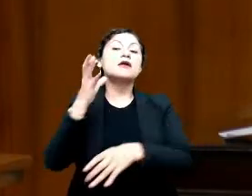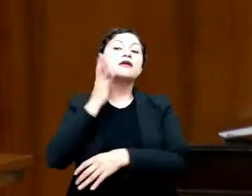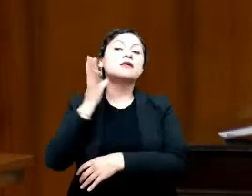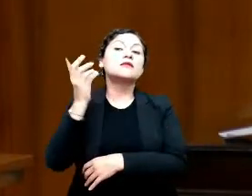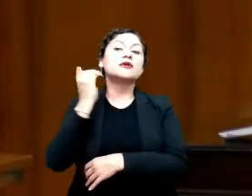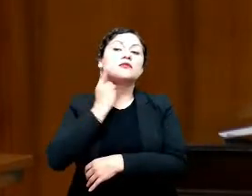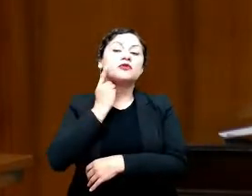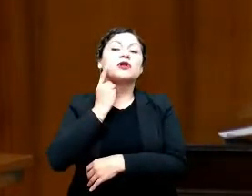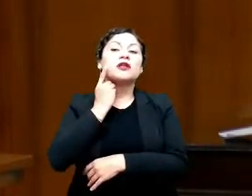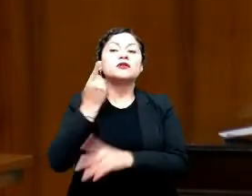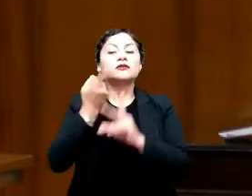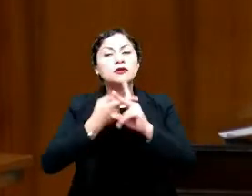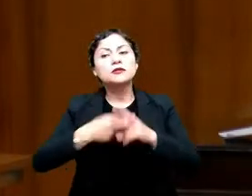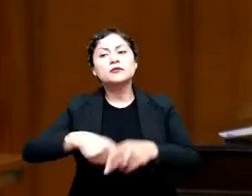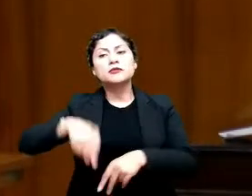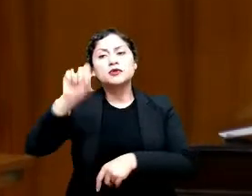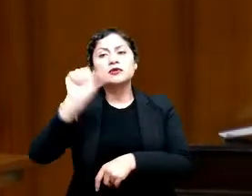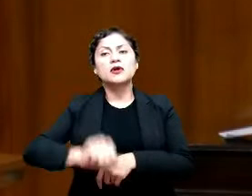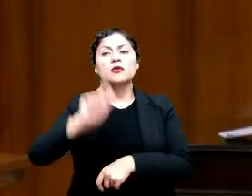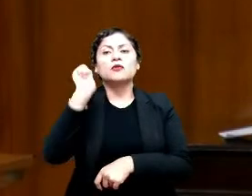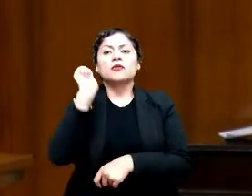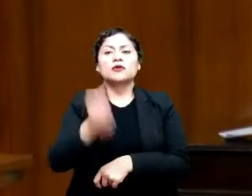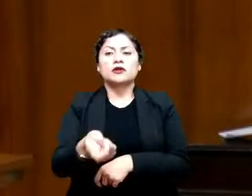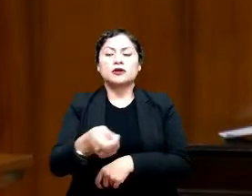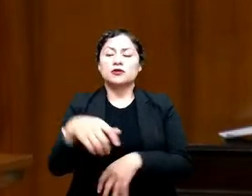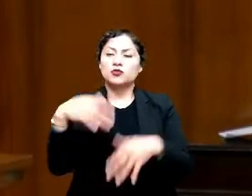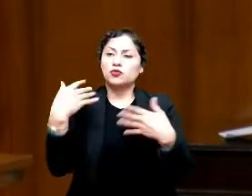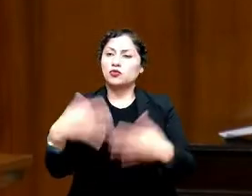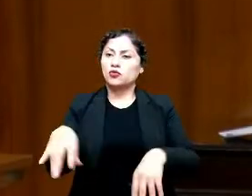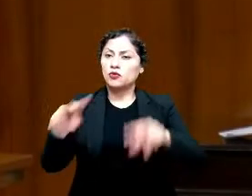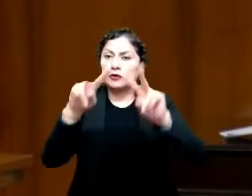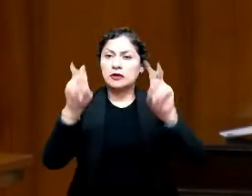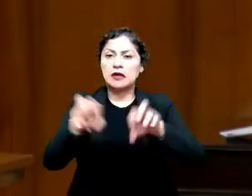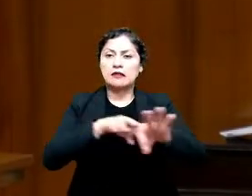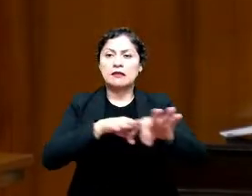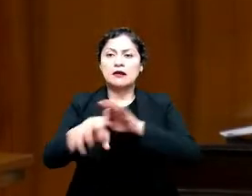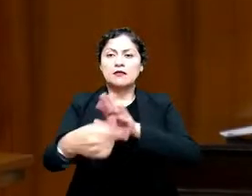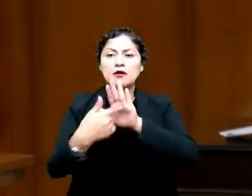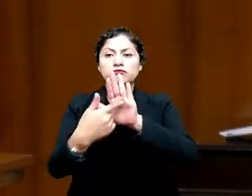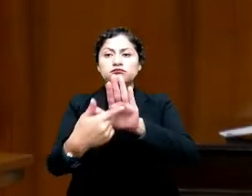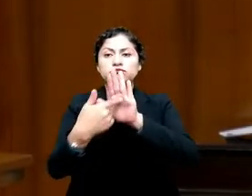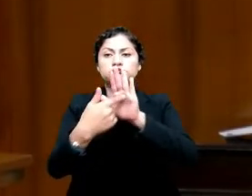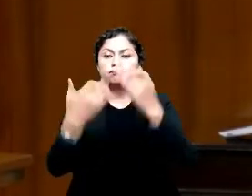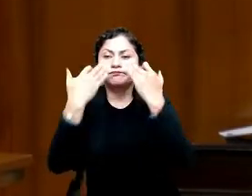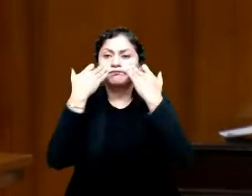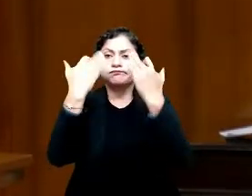de los ejercicios de transparencia, rendición de cuentas